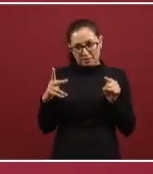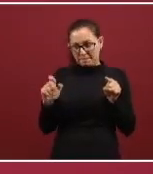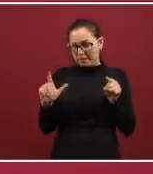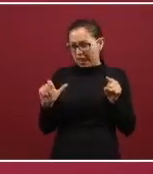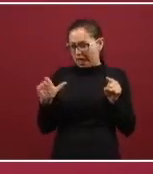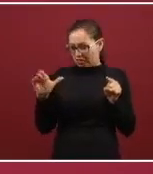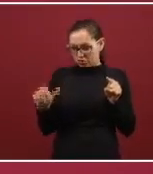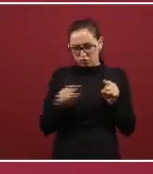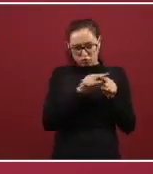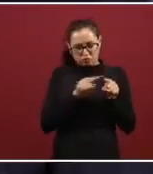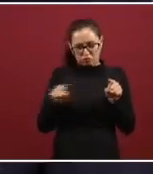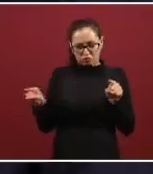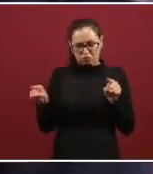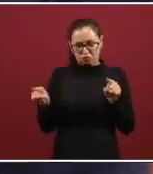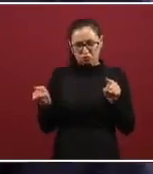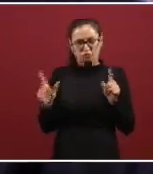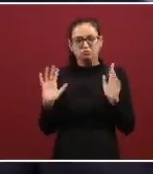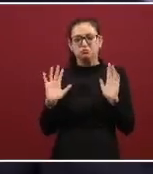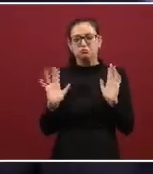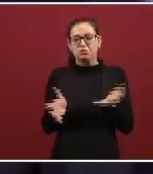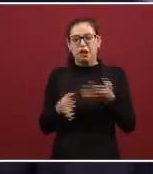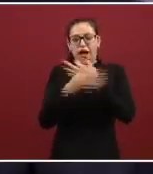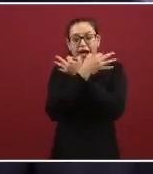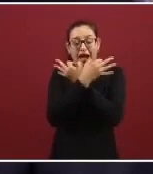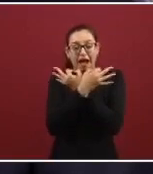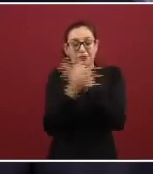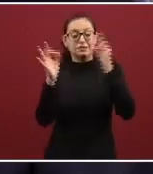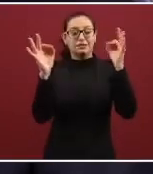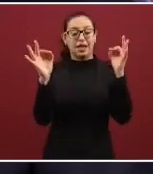Llevaba como noticia, pues,